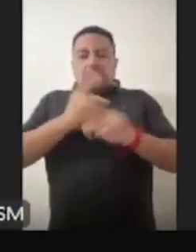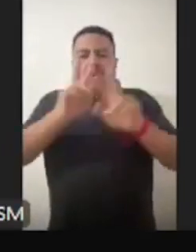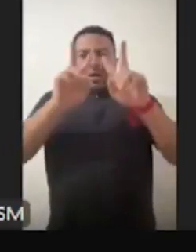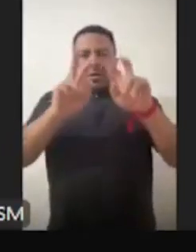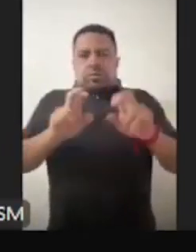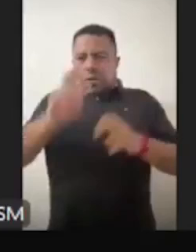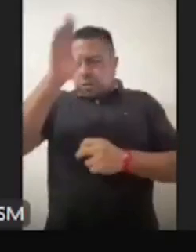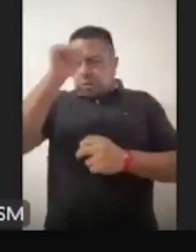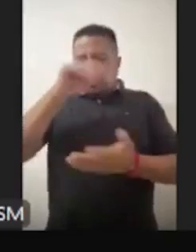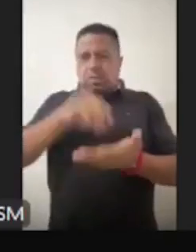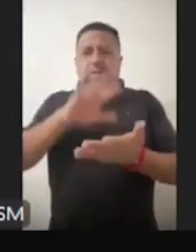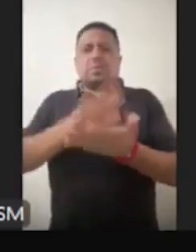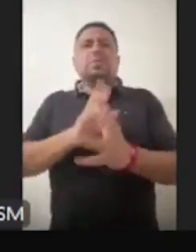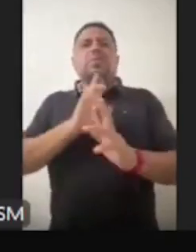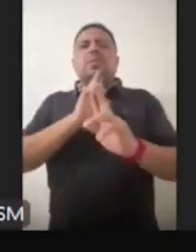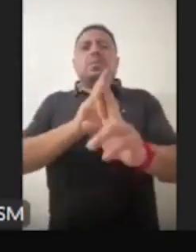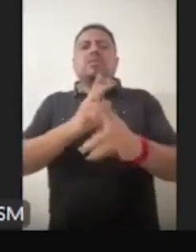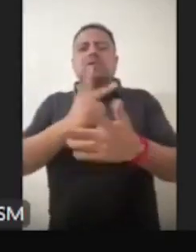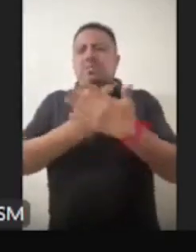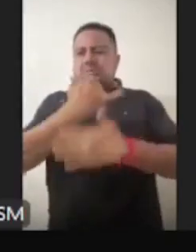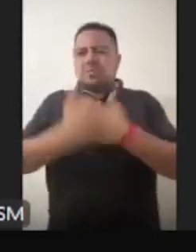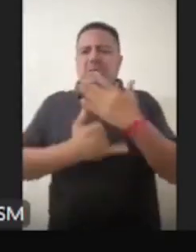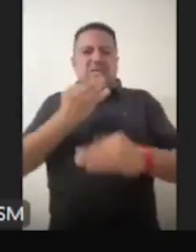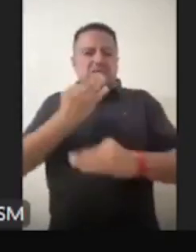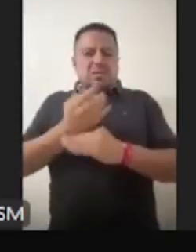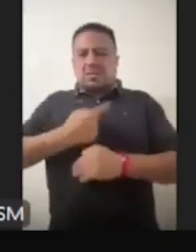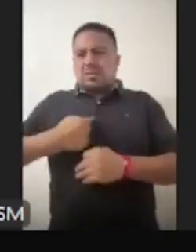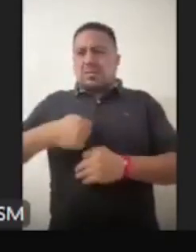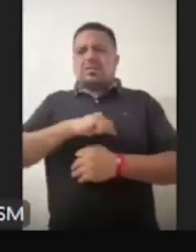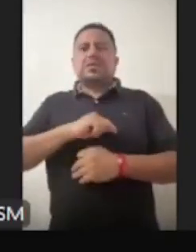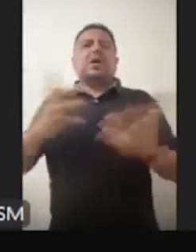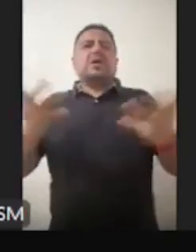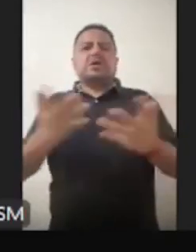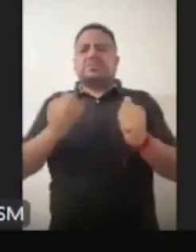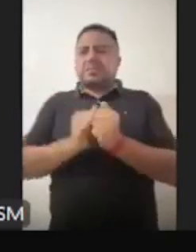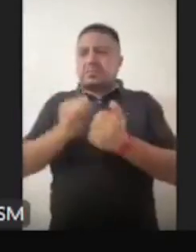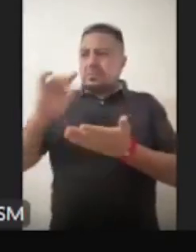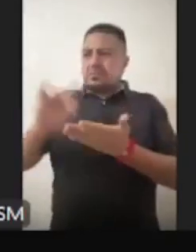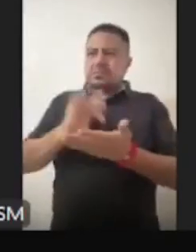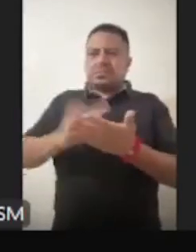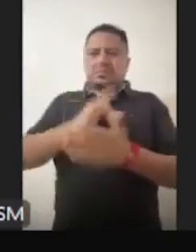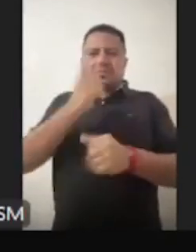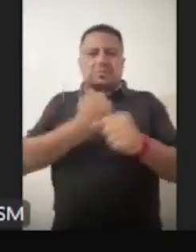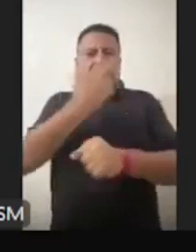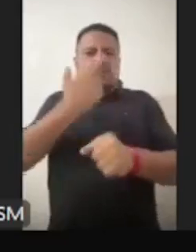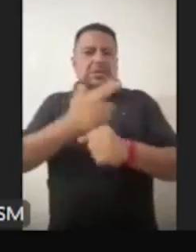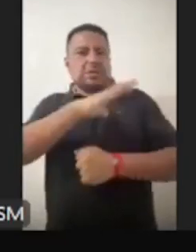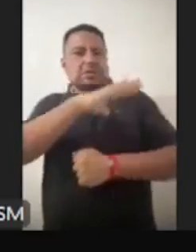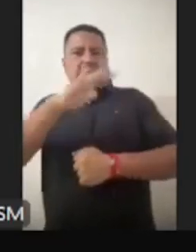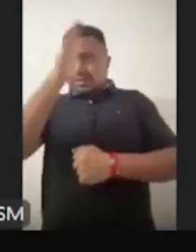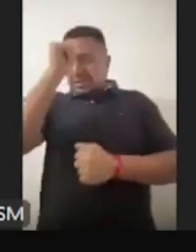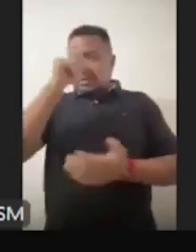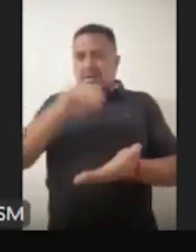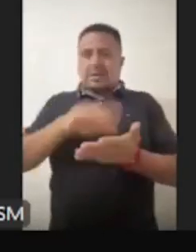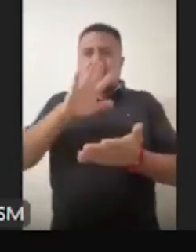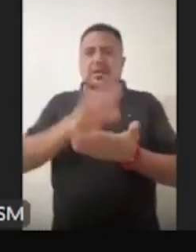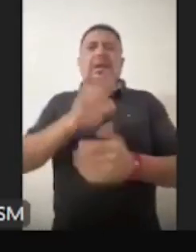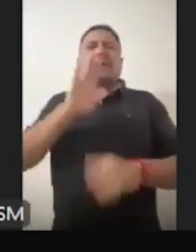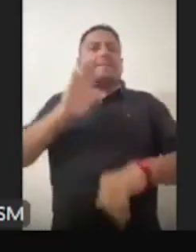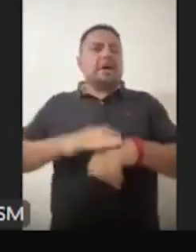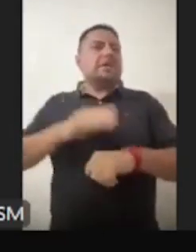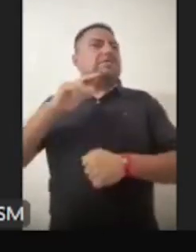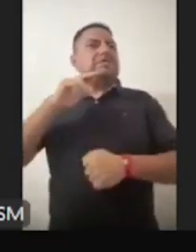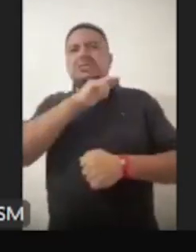los resolutivos de los proyectos que nos ocupan se realizarán con el apoyo del secretario general de acuerdos, a efecto de agilizar